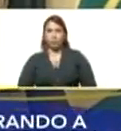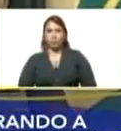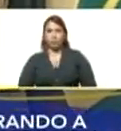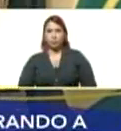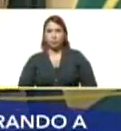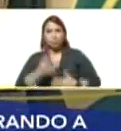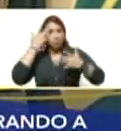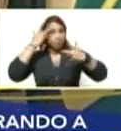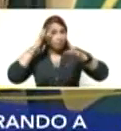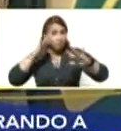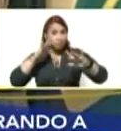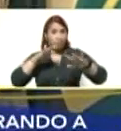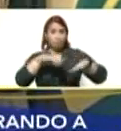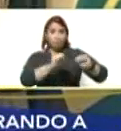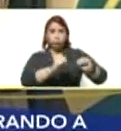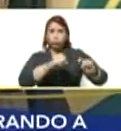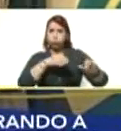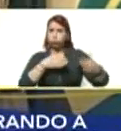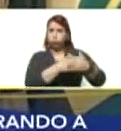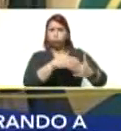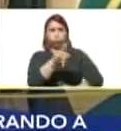intentos de invasión,